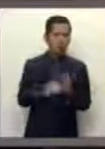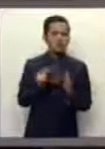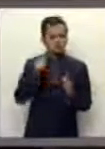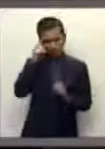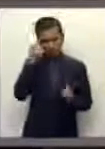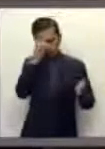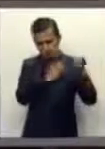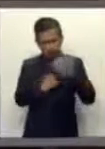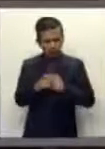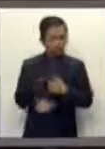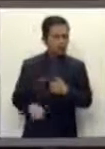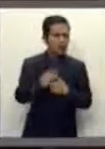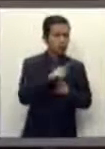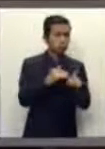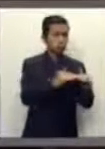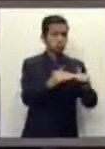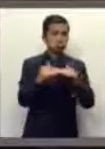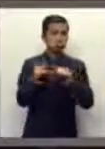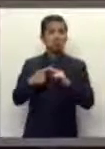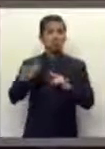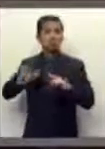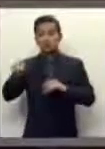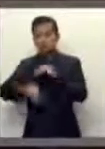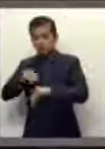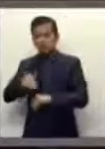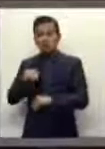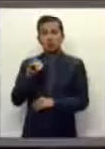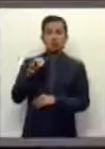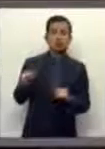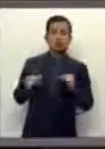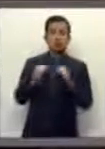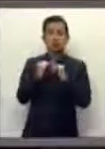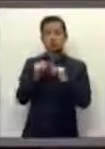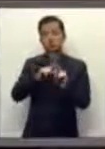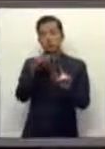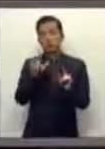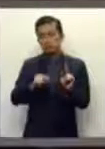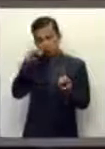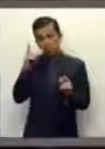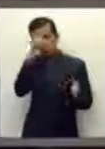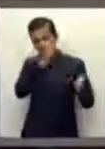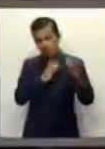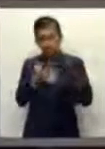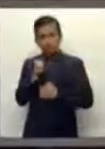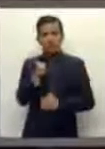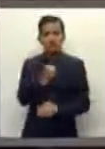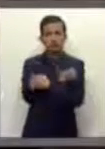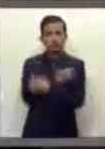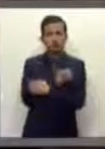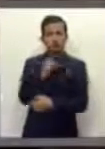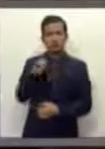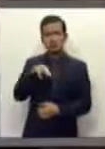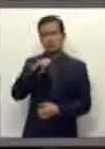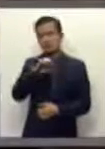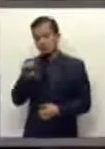exámenes estandarizados creados por el Instituto Nacional para la Evaluación de la Educación ni las fallidas mesas